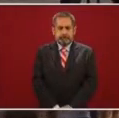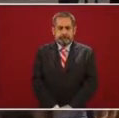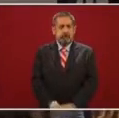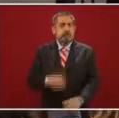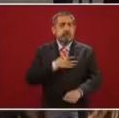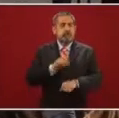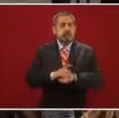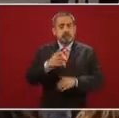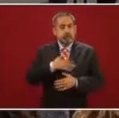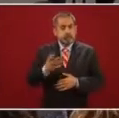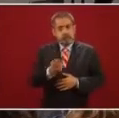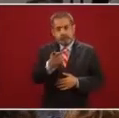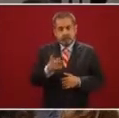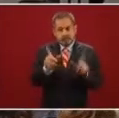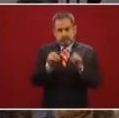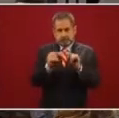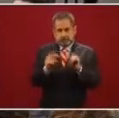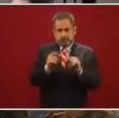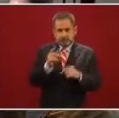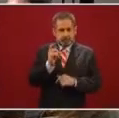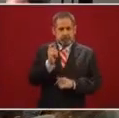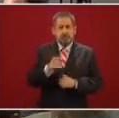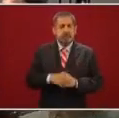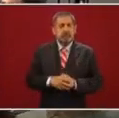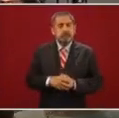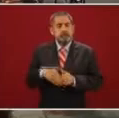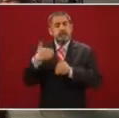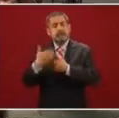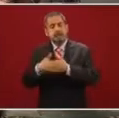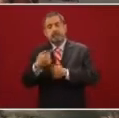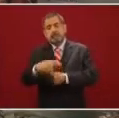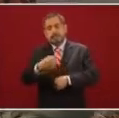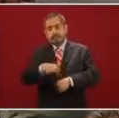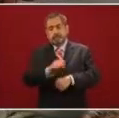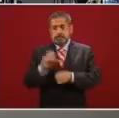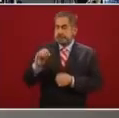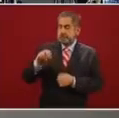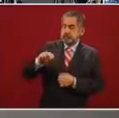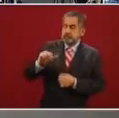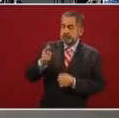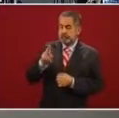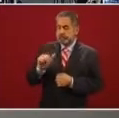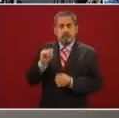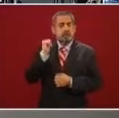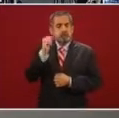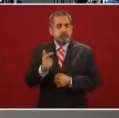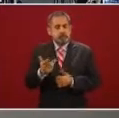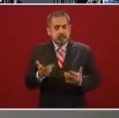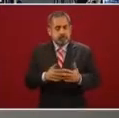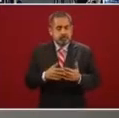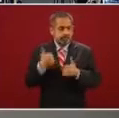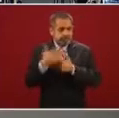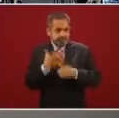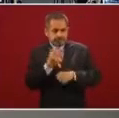Buenos días. Preguntarle nada más brevemente si en las próximas semanas en la Conagua van a realizar alguna serie de